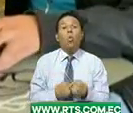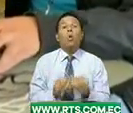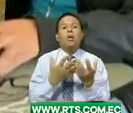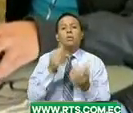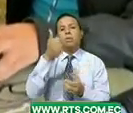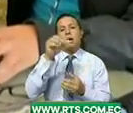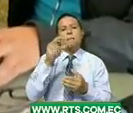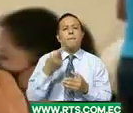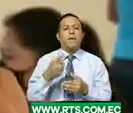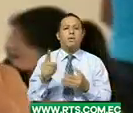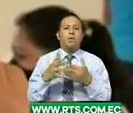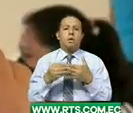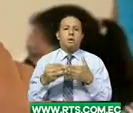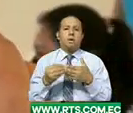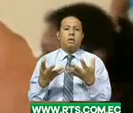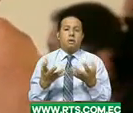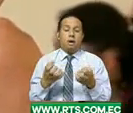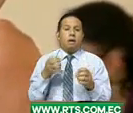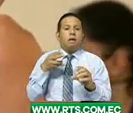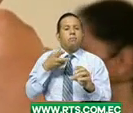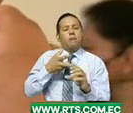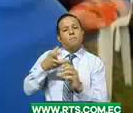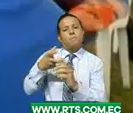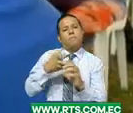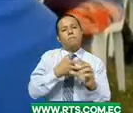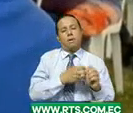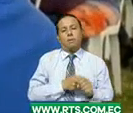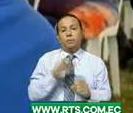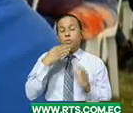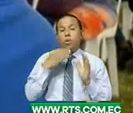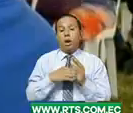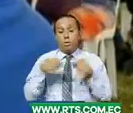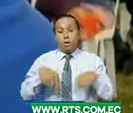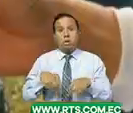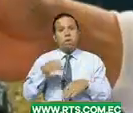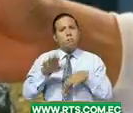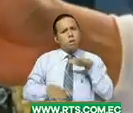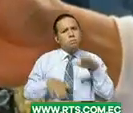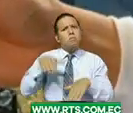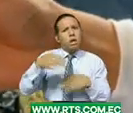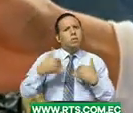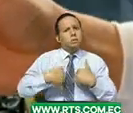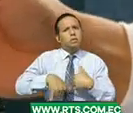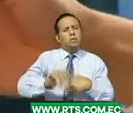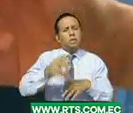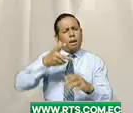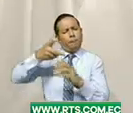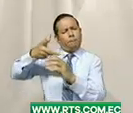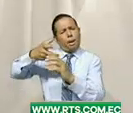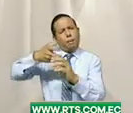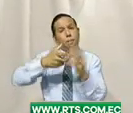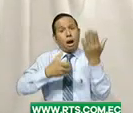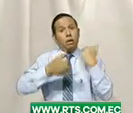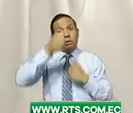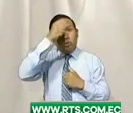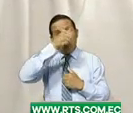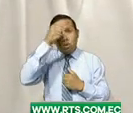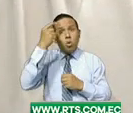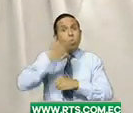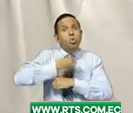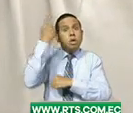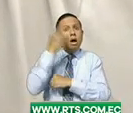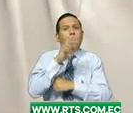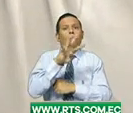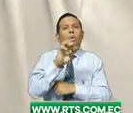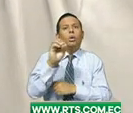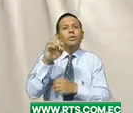Ecuador avanza con paso firme en la vacunación. Este domingo se inoculó a más de 400,000 personas en un solo día, un nuevo récord. A